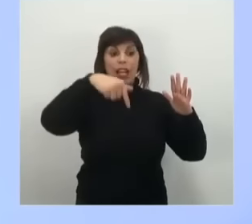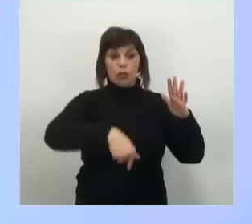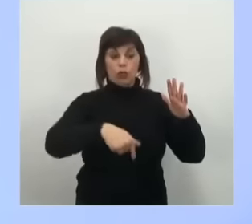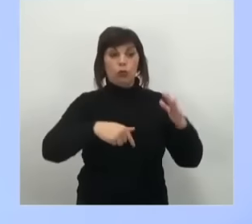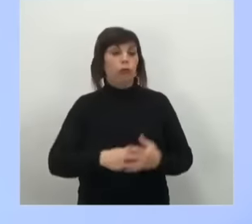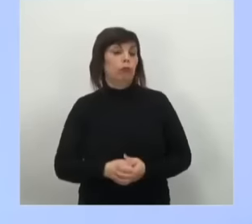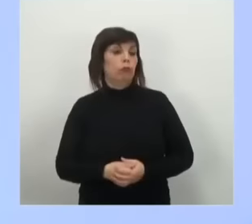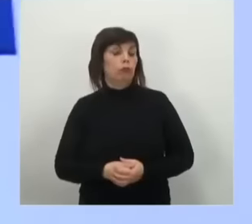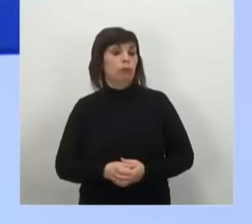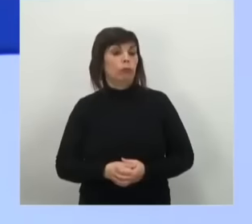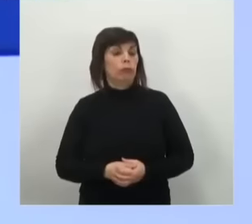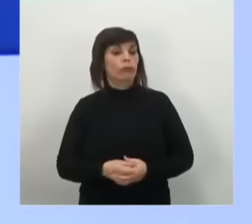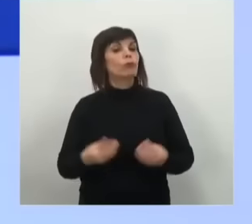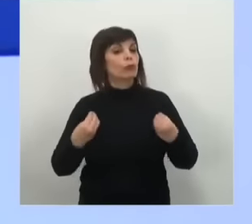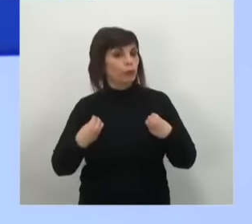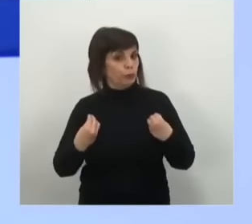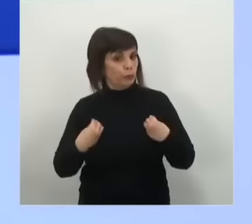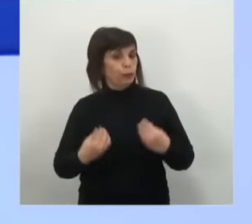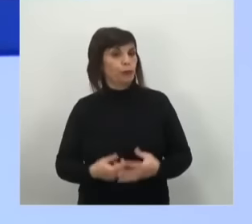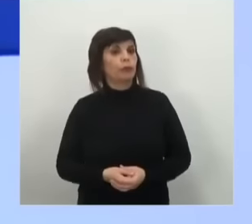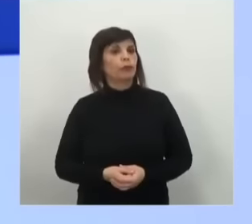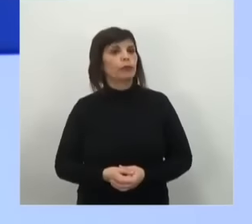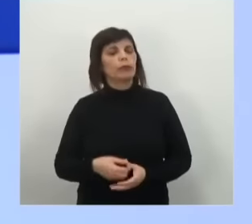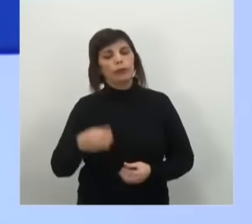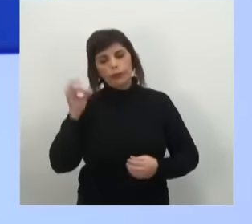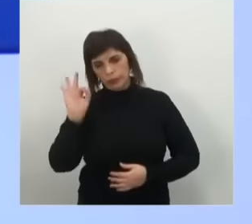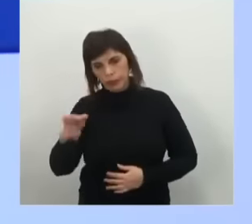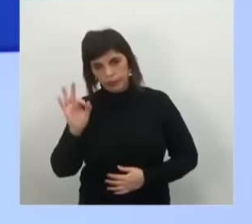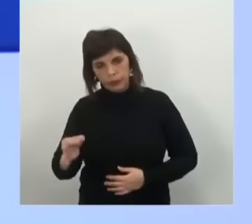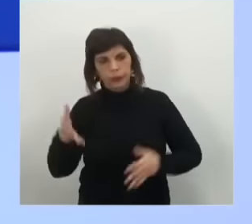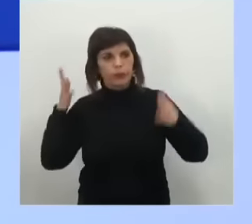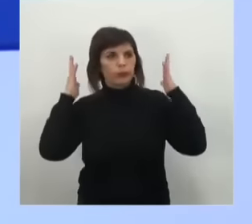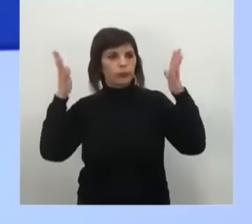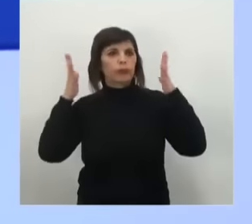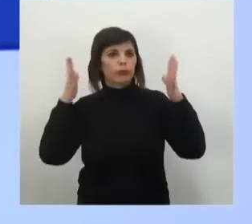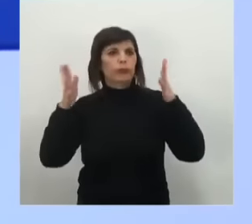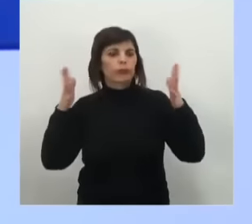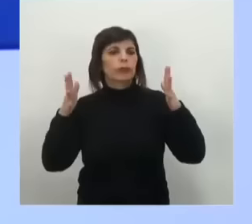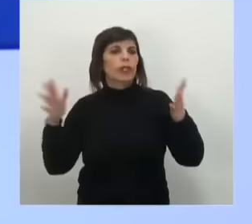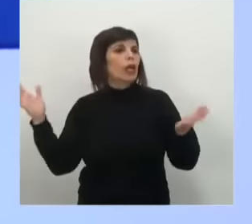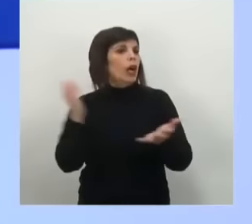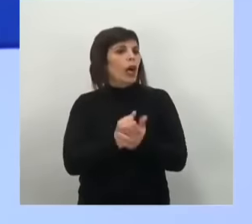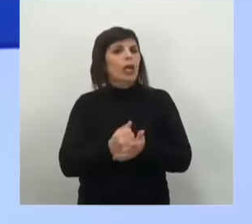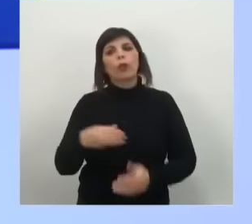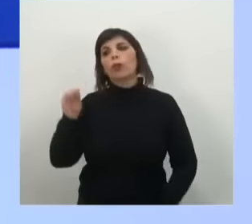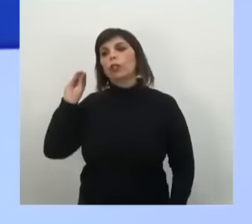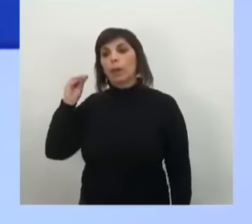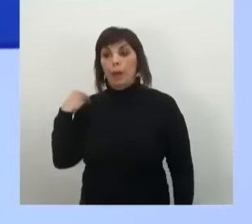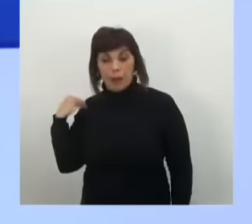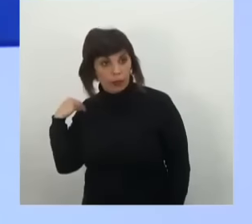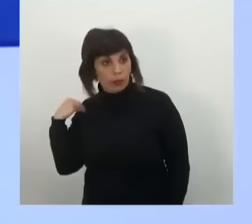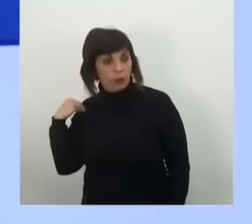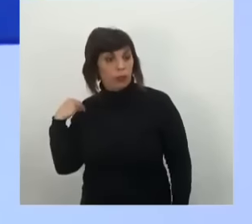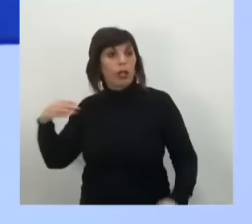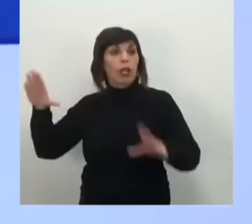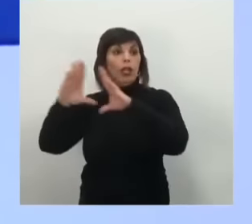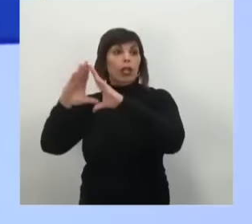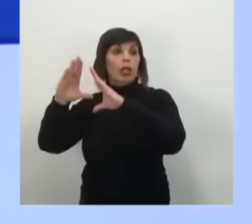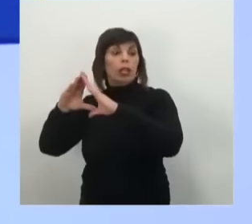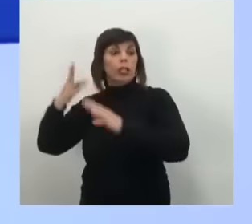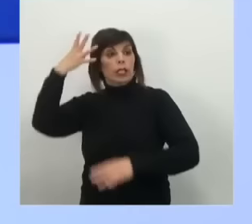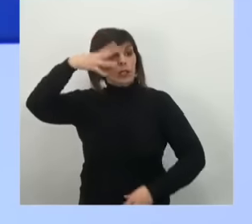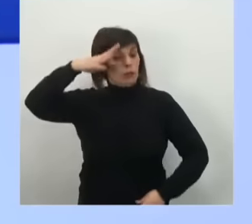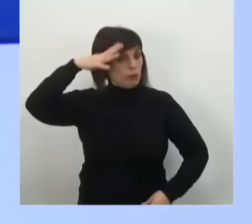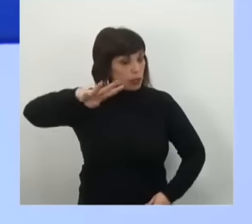qué betcheva allí vive y de verdad lo recomendamos a todo lo que me preguntan hay Iglesias en